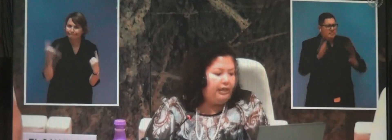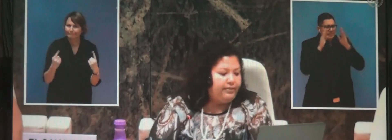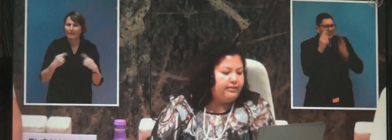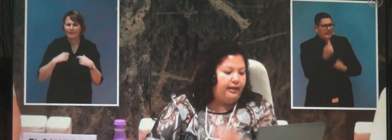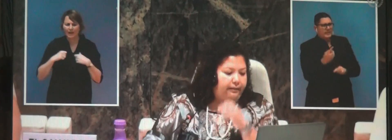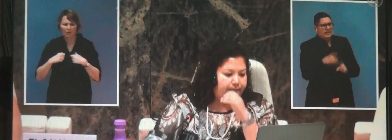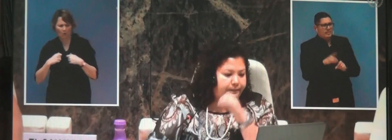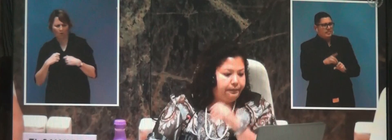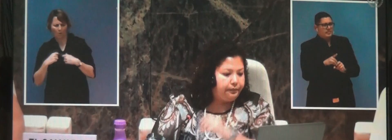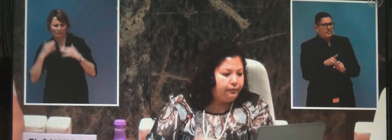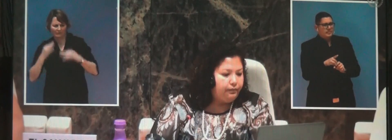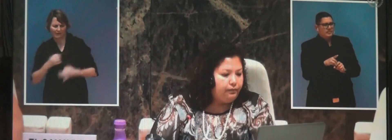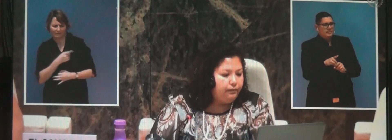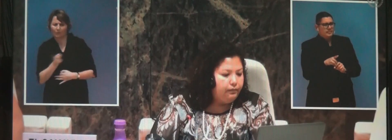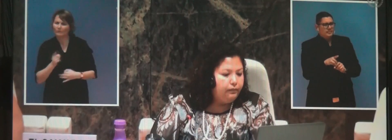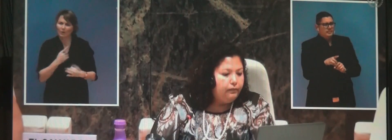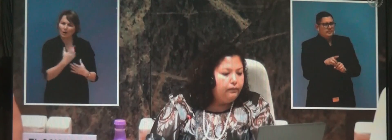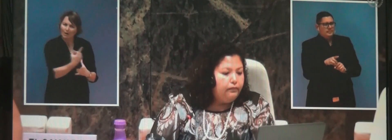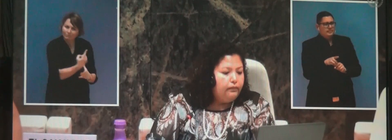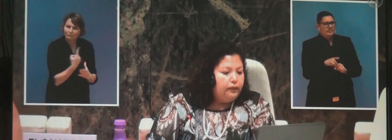con discapacidad.